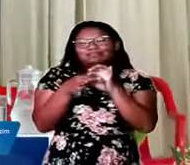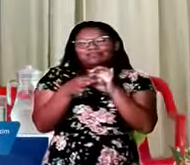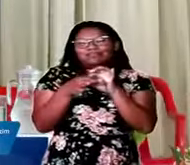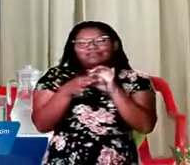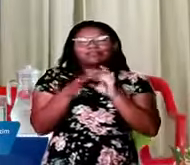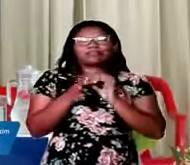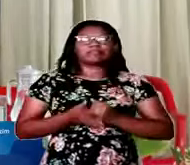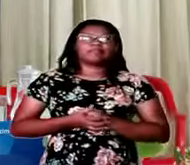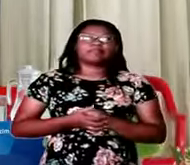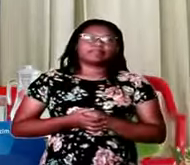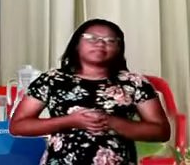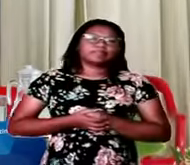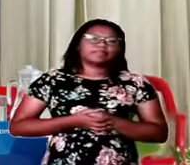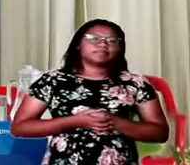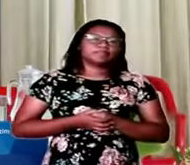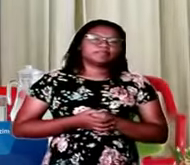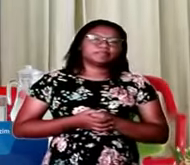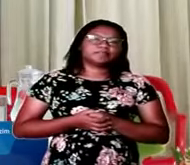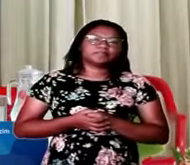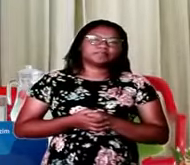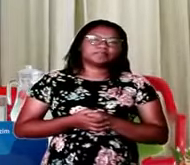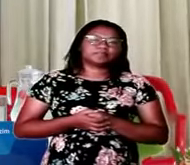funciona.